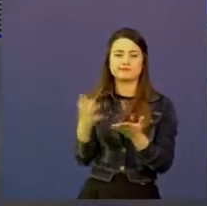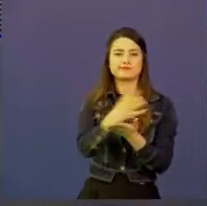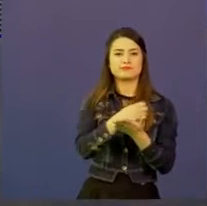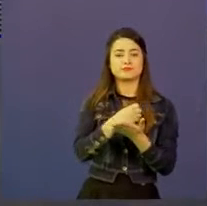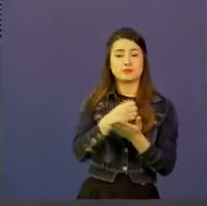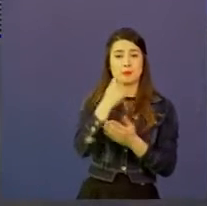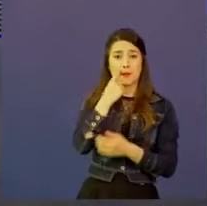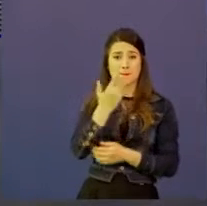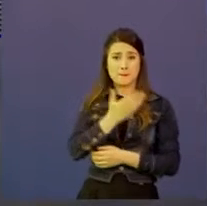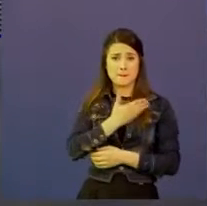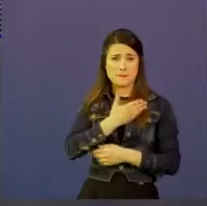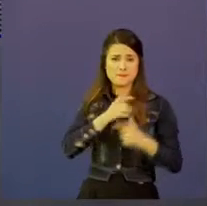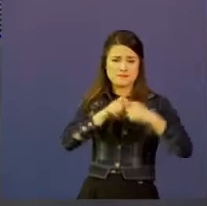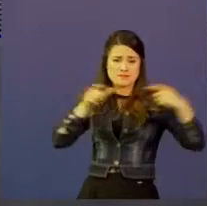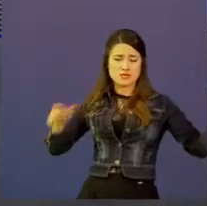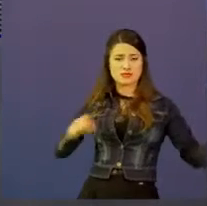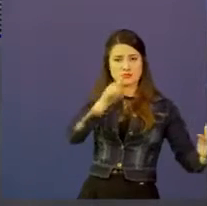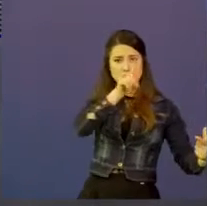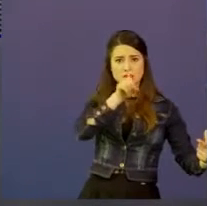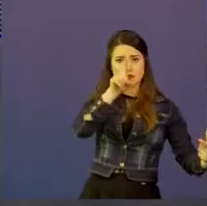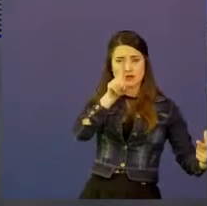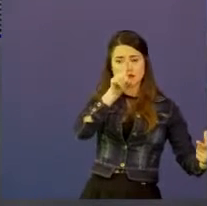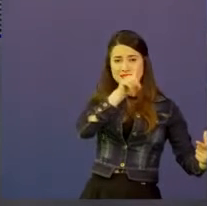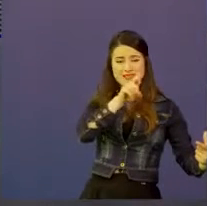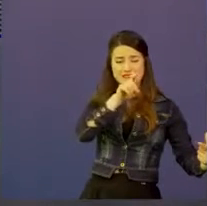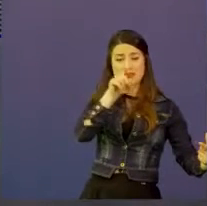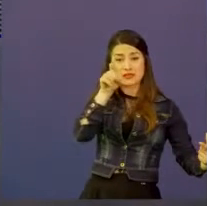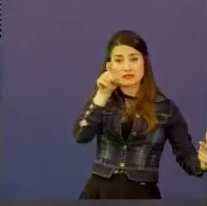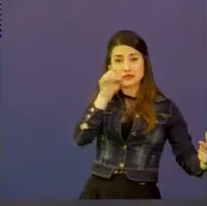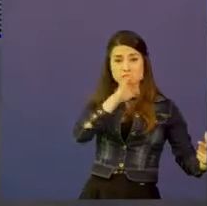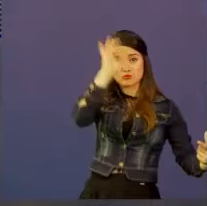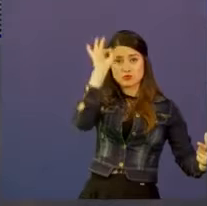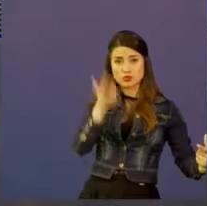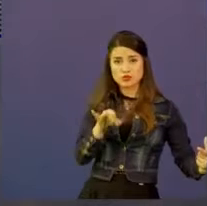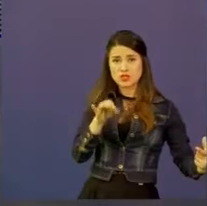en Internet. Sin embargo, de ese 66, el